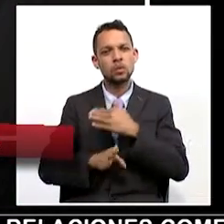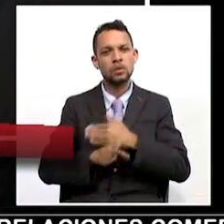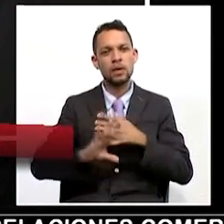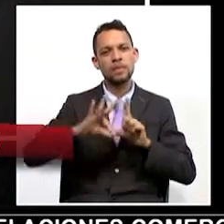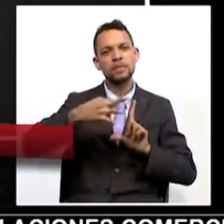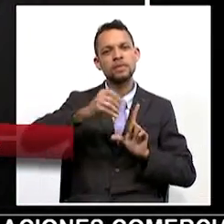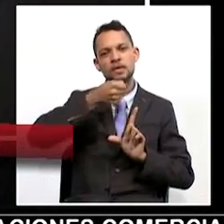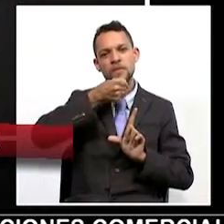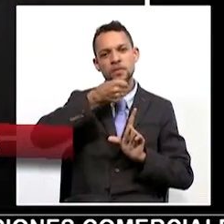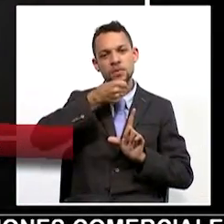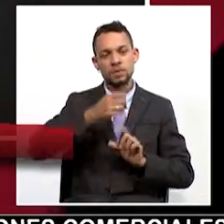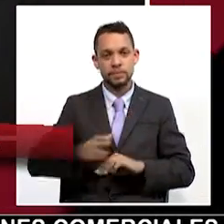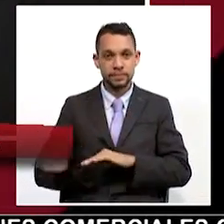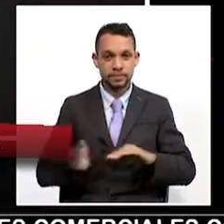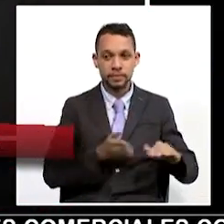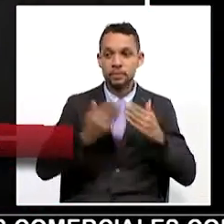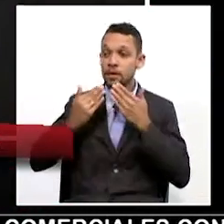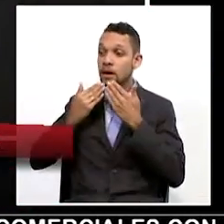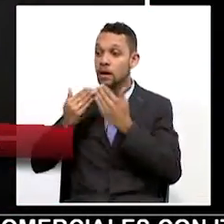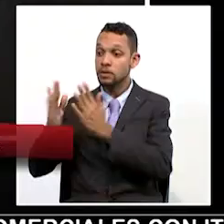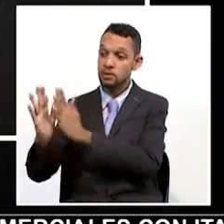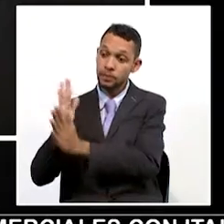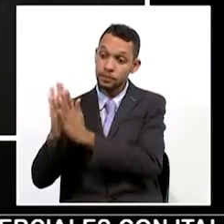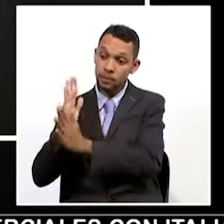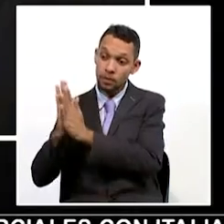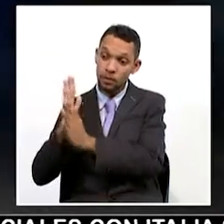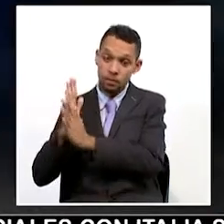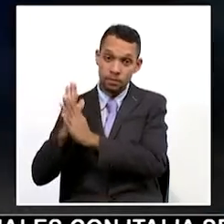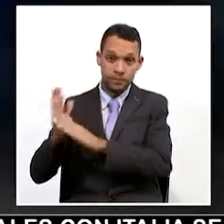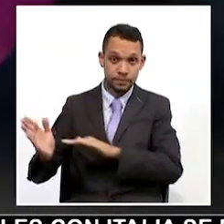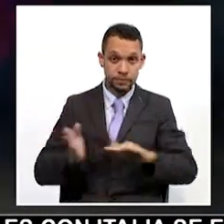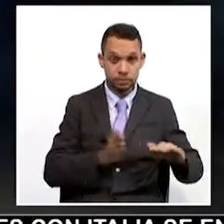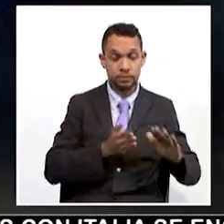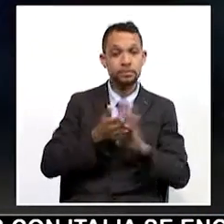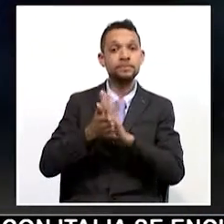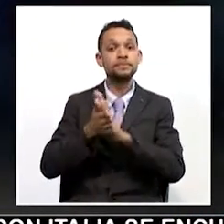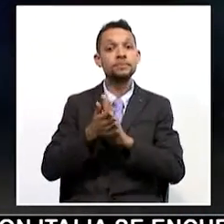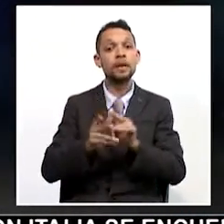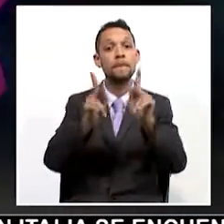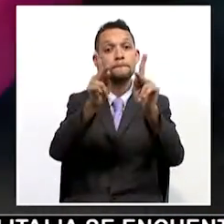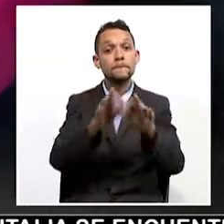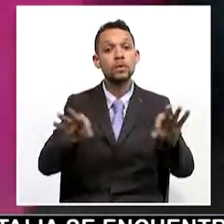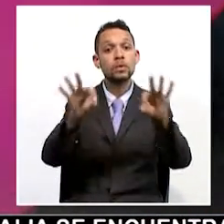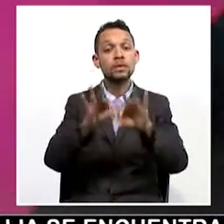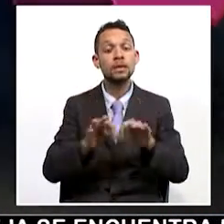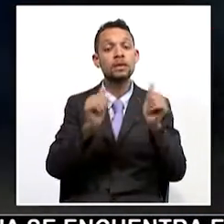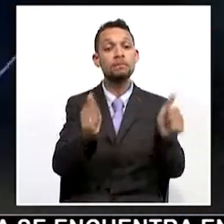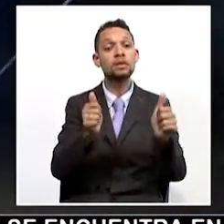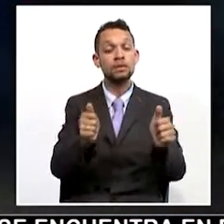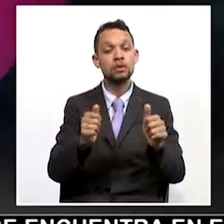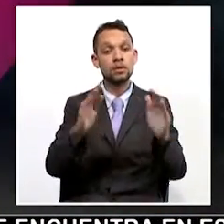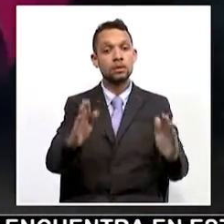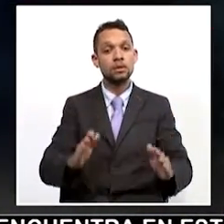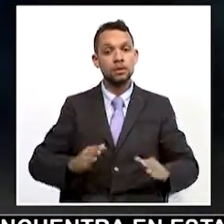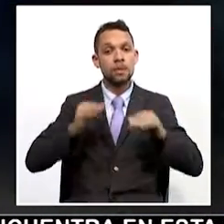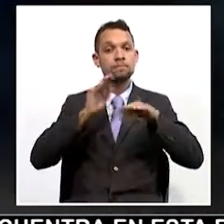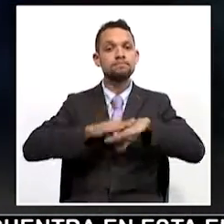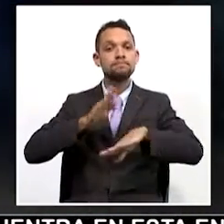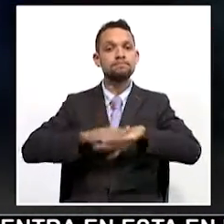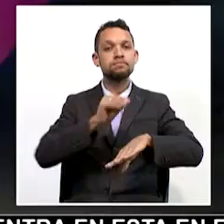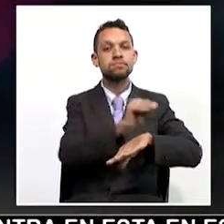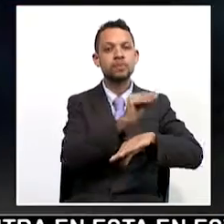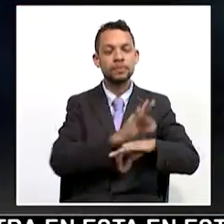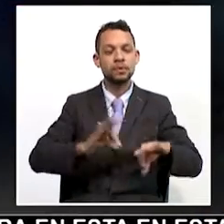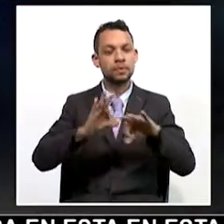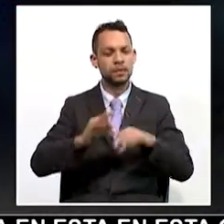noches. Carlos, muchísimas gracias por toda la información y es muy importante que la gente igual esté pendiente también a las recomendaciones y